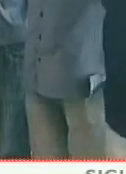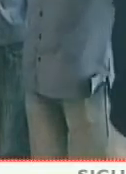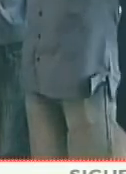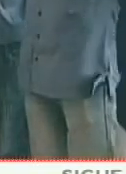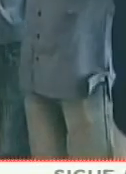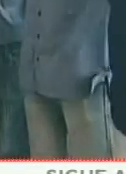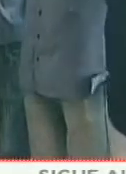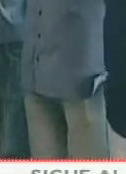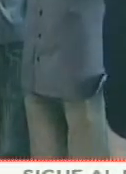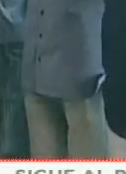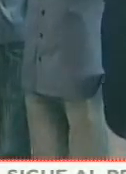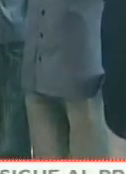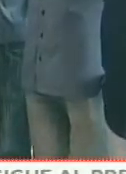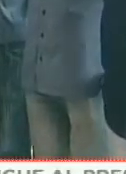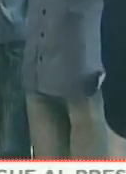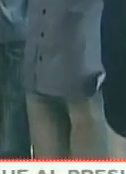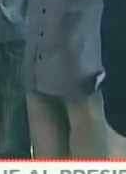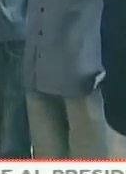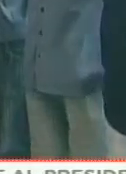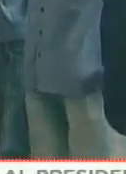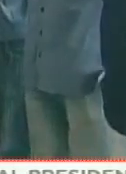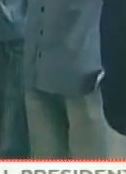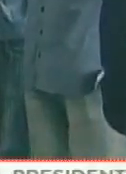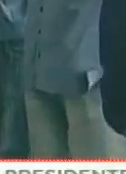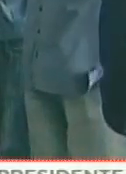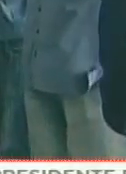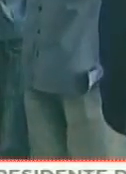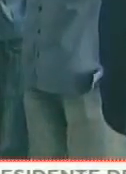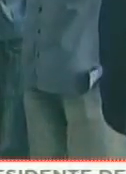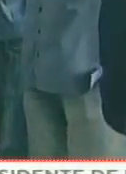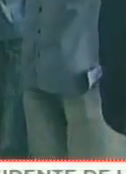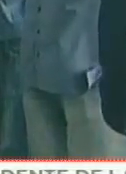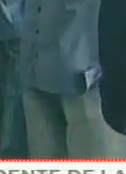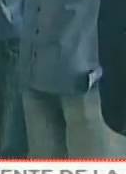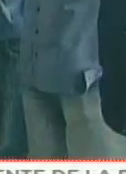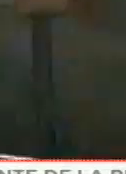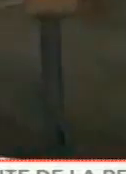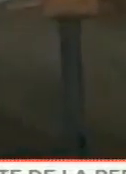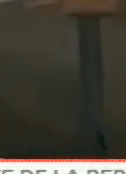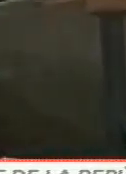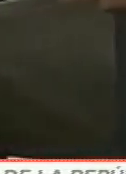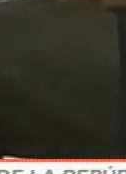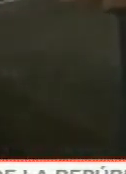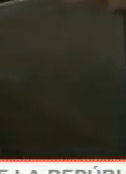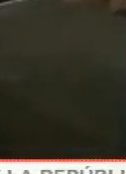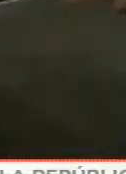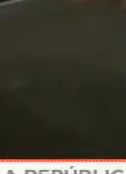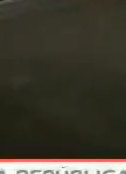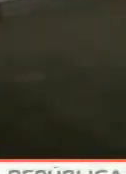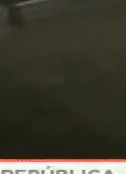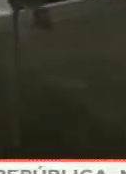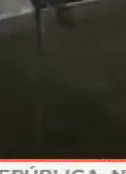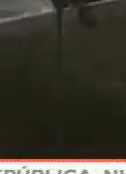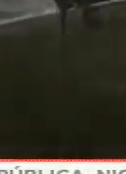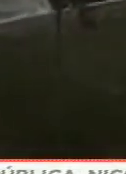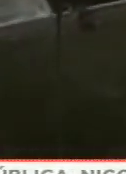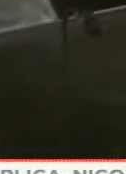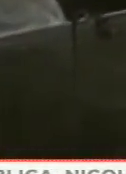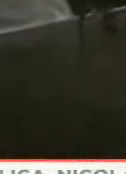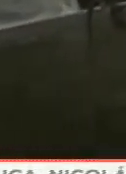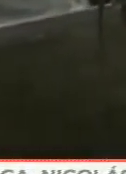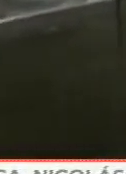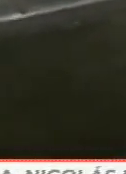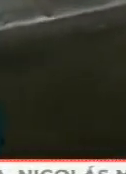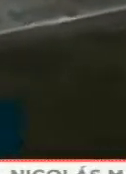país en un país potencia en lo marítimo, en lo acuático, para poner al servicio del país continental el país azul,